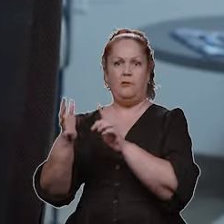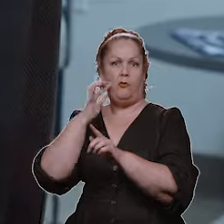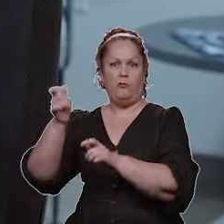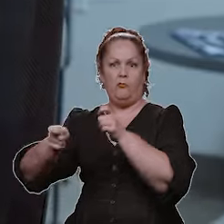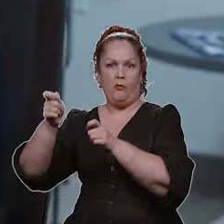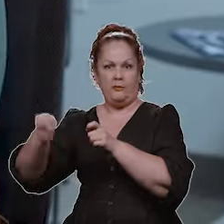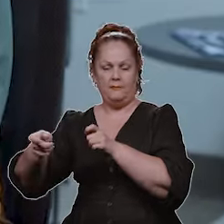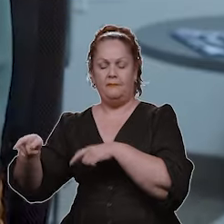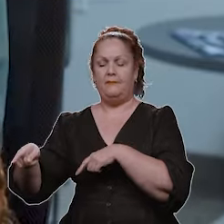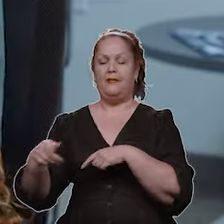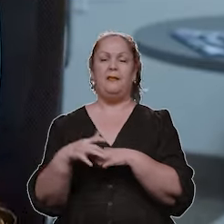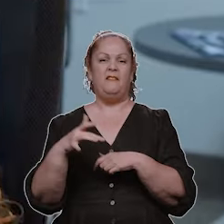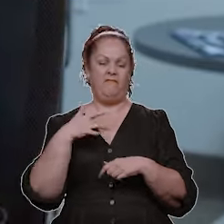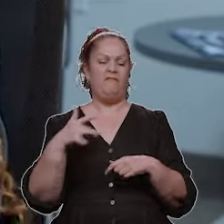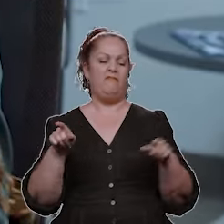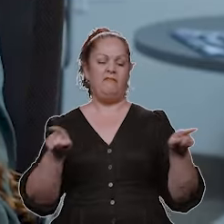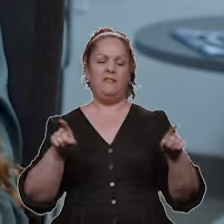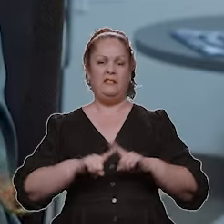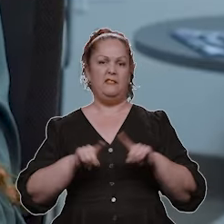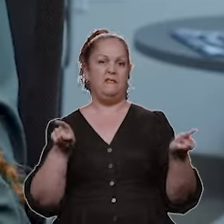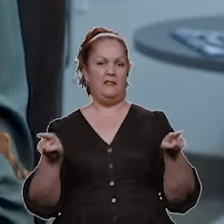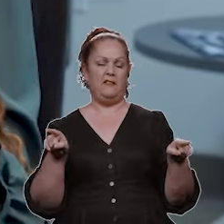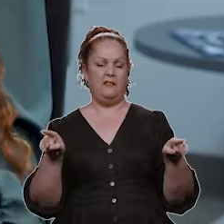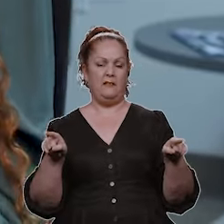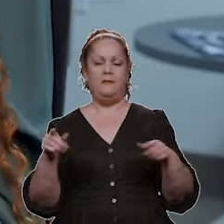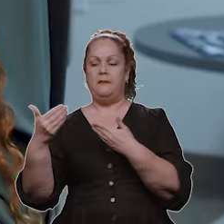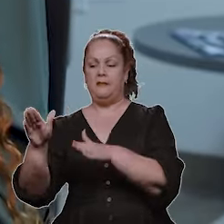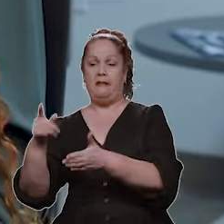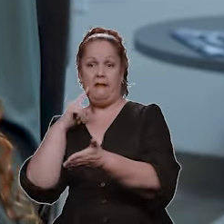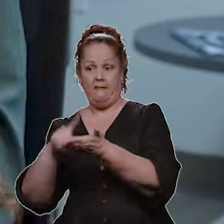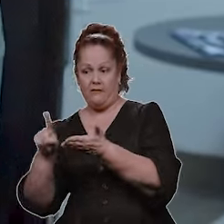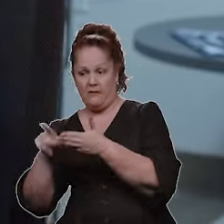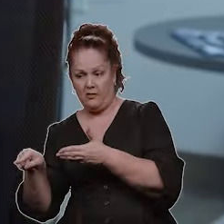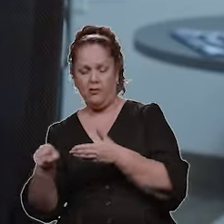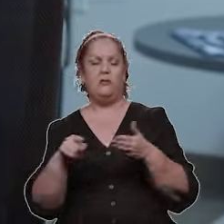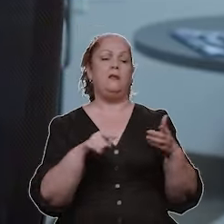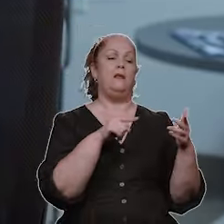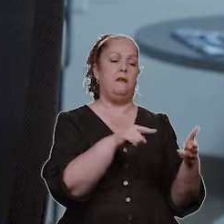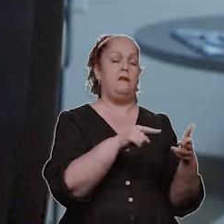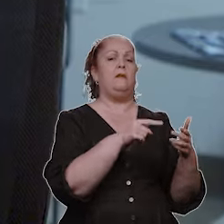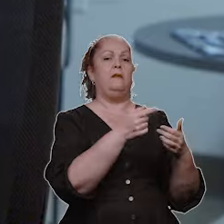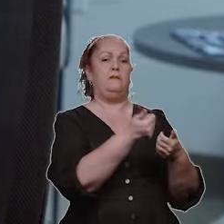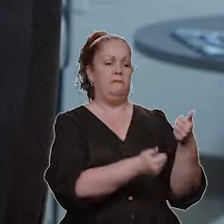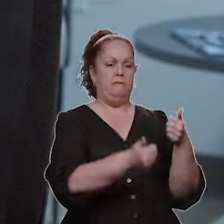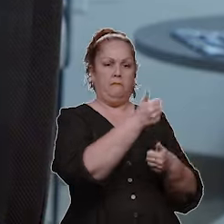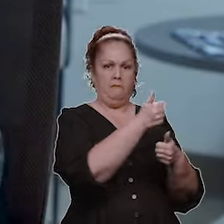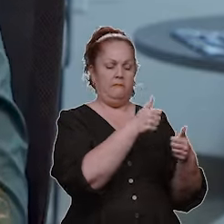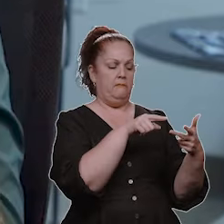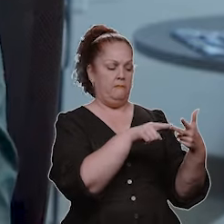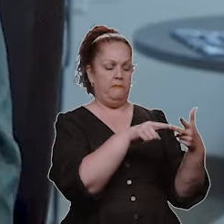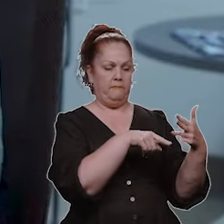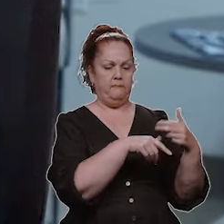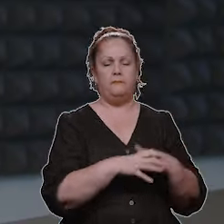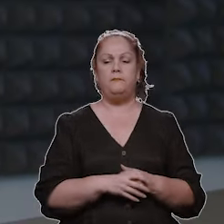un juez eh Yo diría que esa es la diferencia crucial verdad Entre lo que sería la sala de investigaciones y un caso en su curso ordinario en la